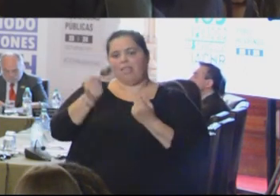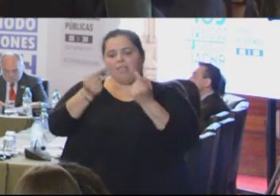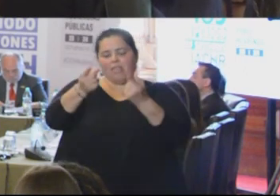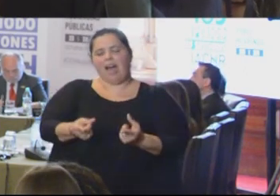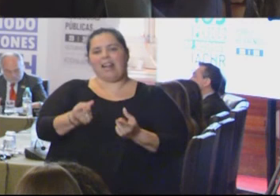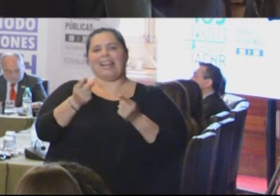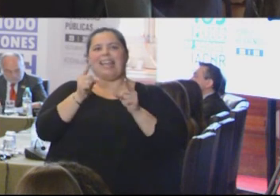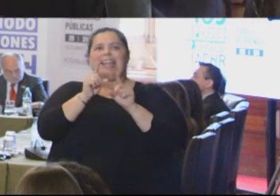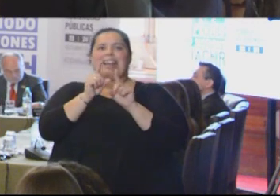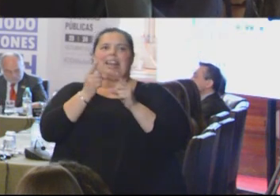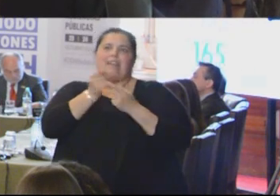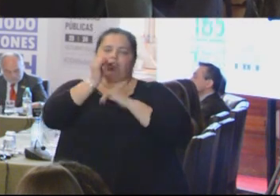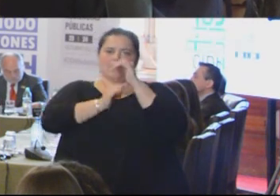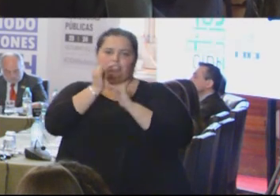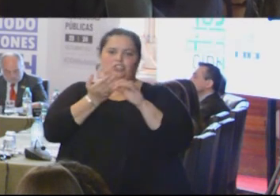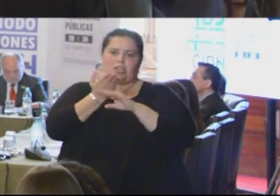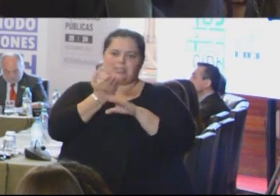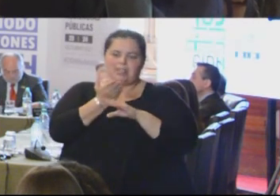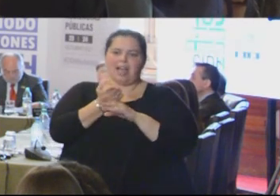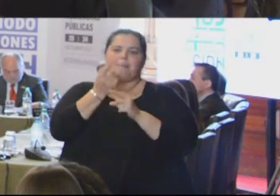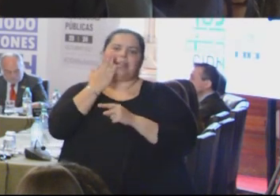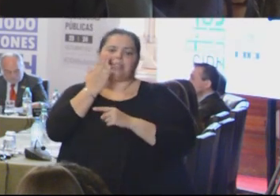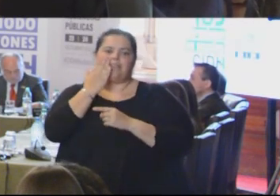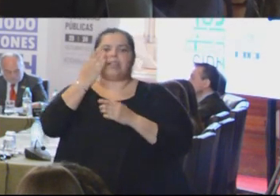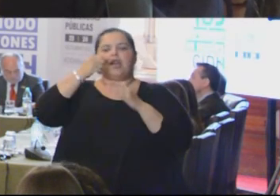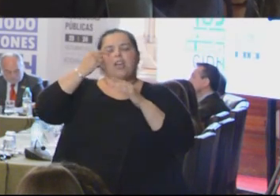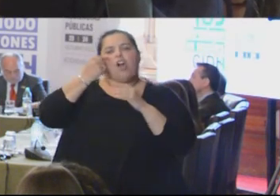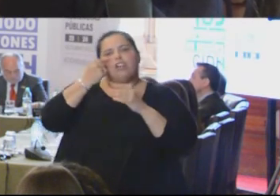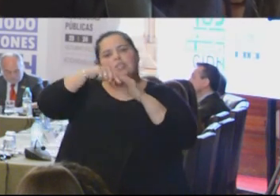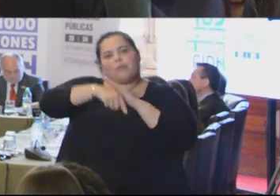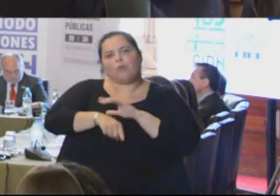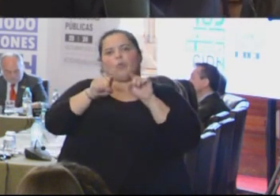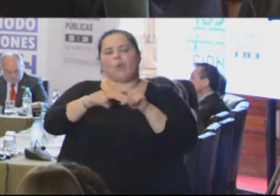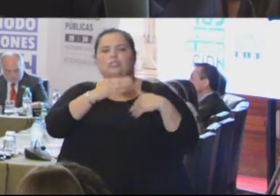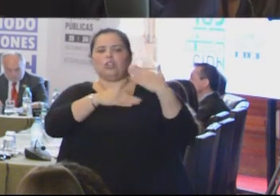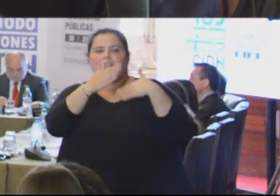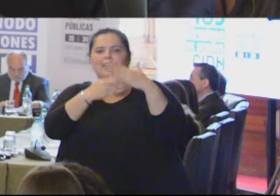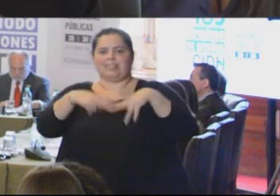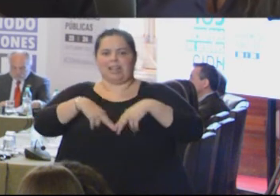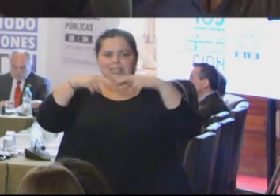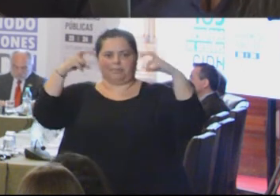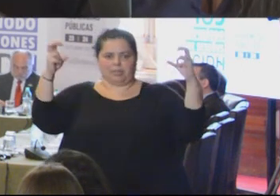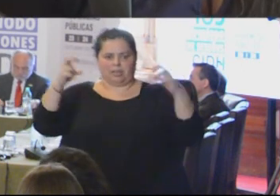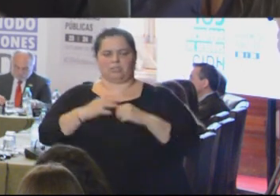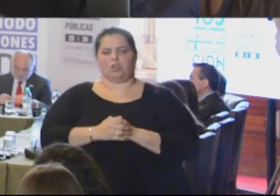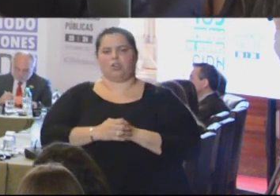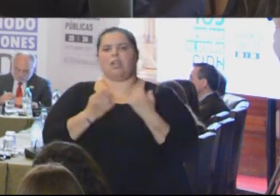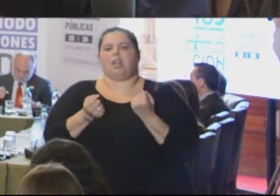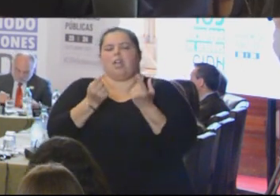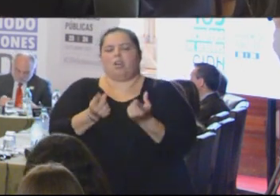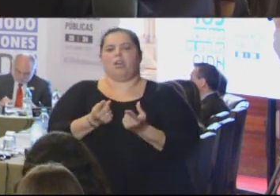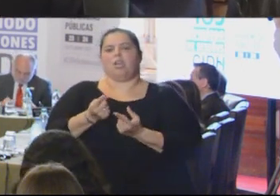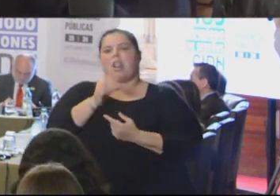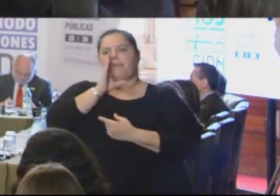para conocer los avances en las investigaciones se o la palabra a mi compañera yo mario ortegón del colectivo abogado